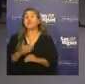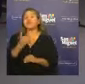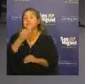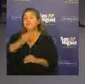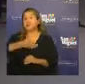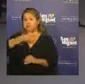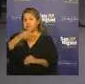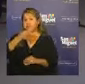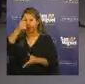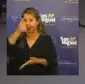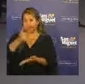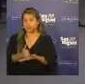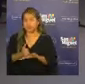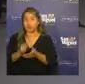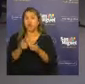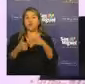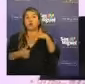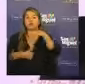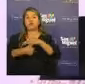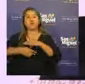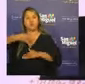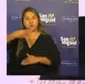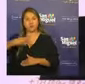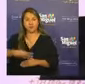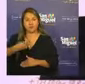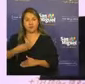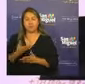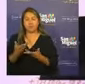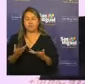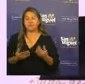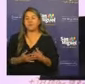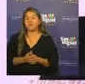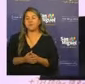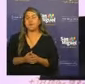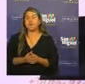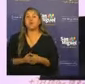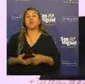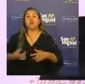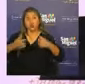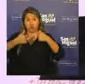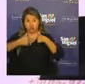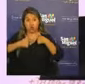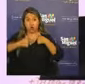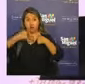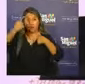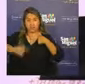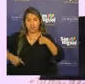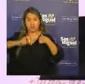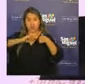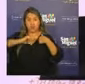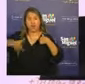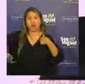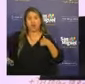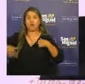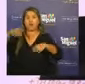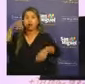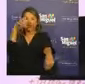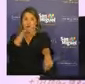alcaldesa, Consejo Municipal, querido amigo, mientras yo sea gobernador de la región